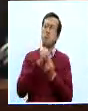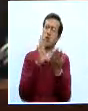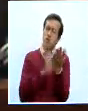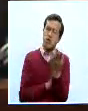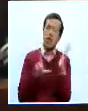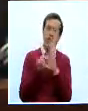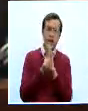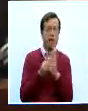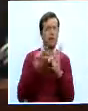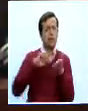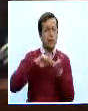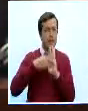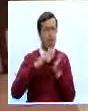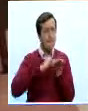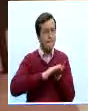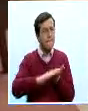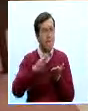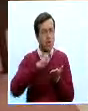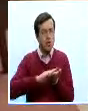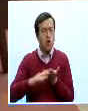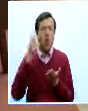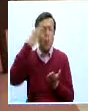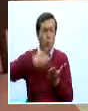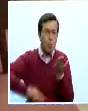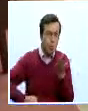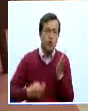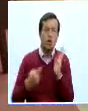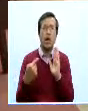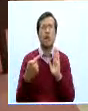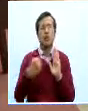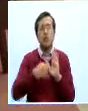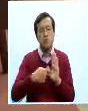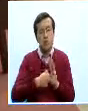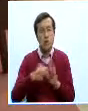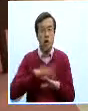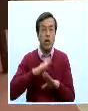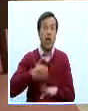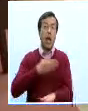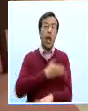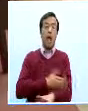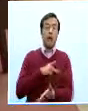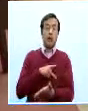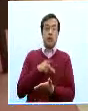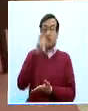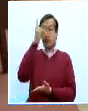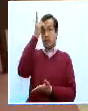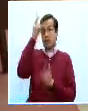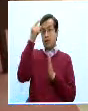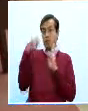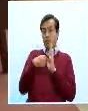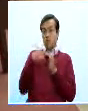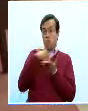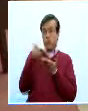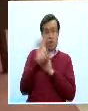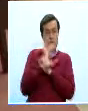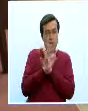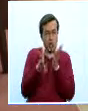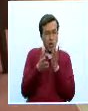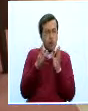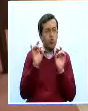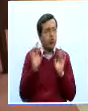una condonación a un perdón de los intereses las multas y los recargos tributarios por impuestos nacionales remitido por el ejecutivo a la asamblea es efectivamente